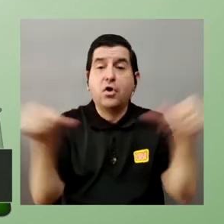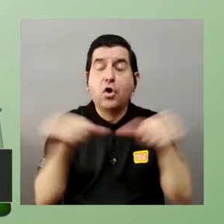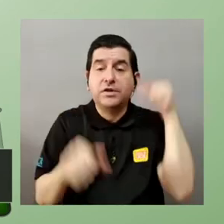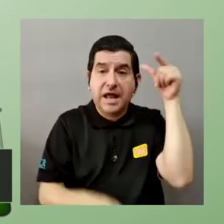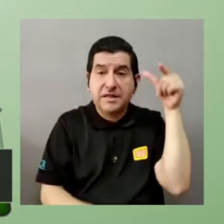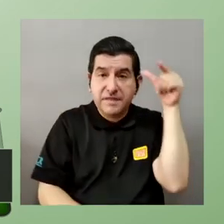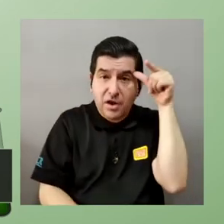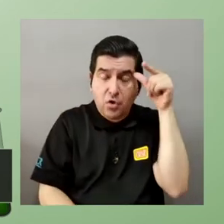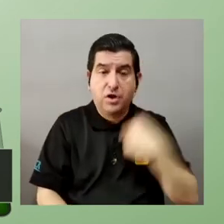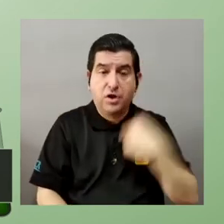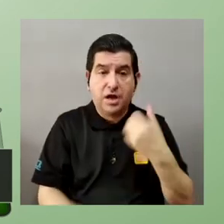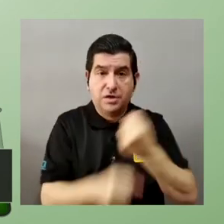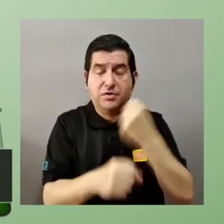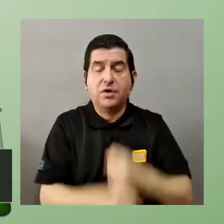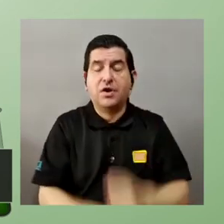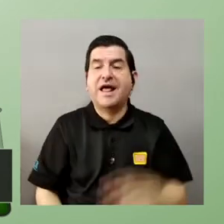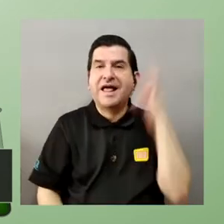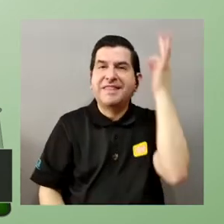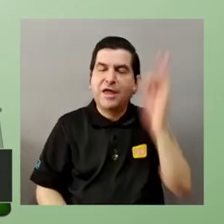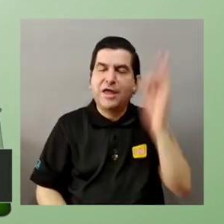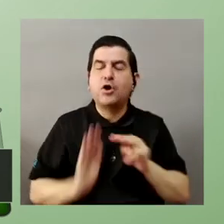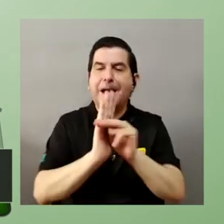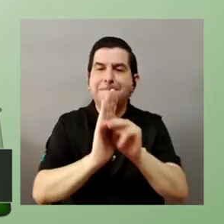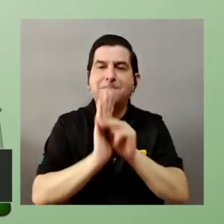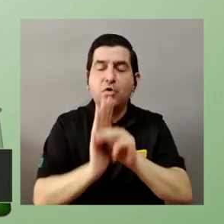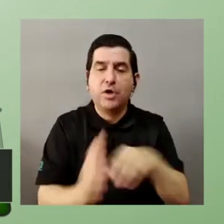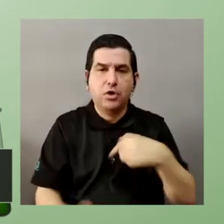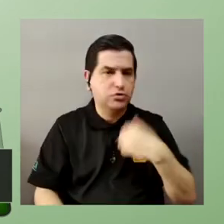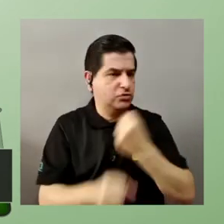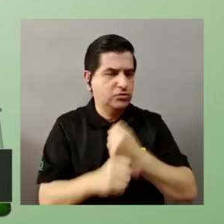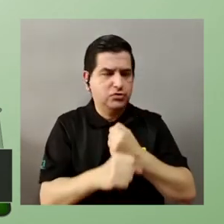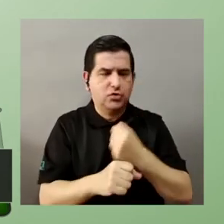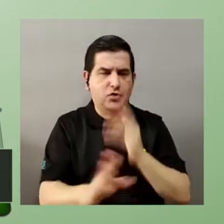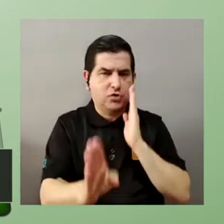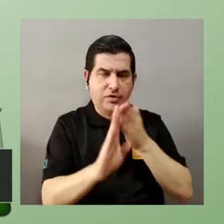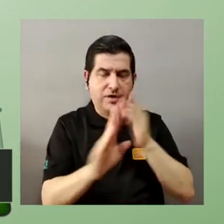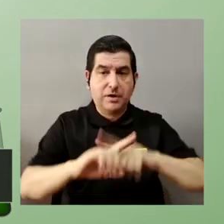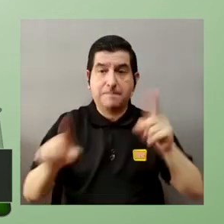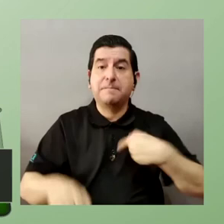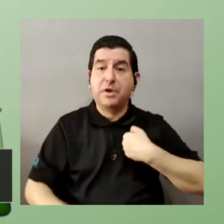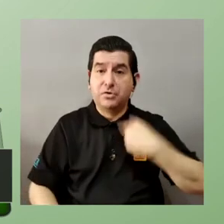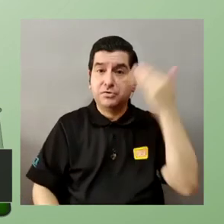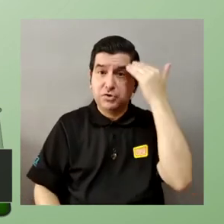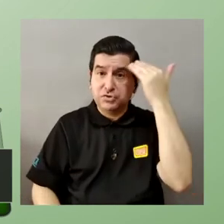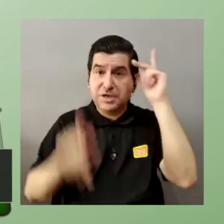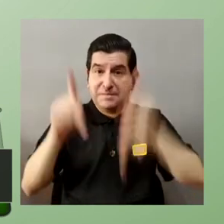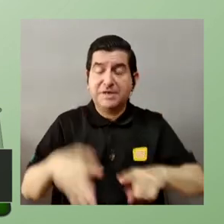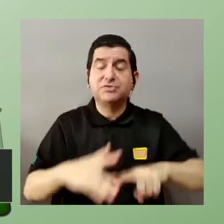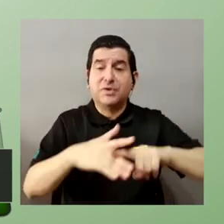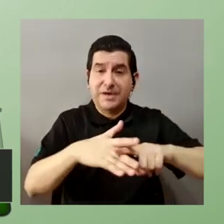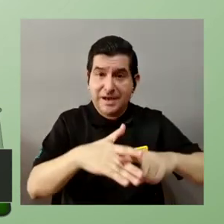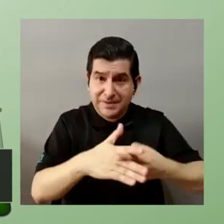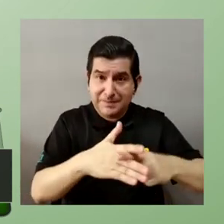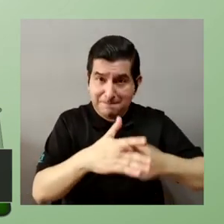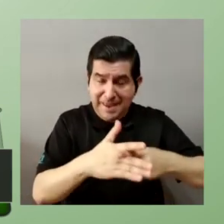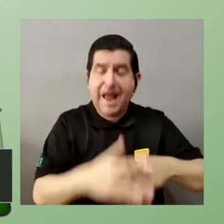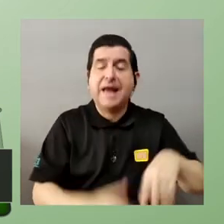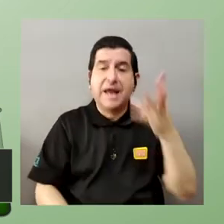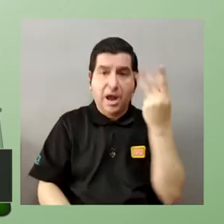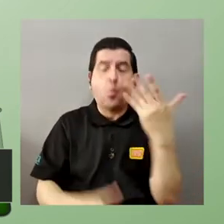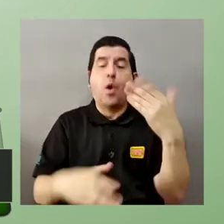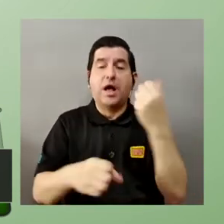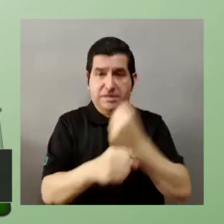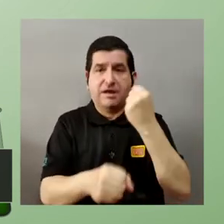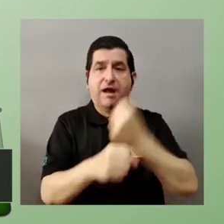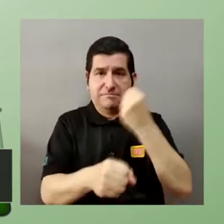dentro de otras áreas de la lógica como lo que yo hago que es teoría de modelos no es lo que yo lo que yo hago específico pero yo conozco gente de mi área que trabaja con gente casi mecánica cuántica por